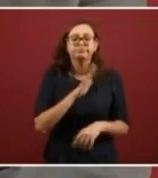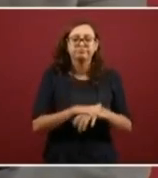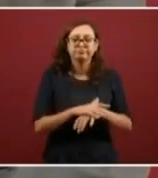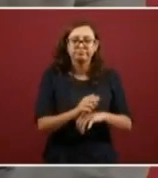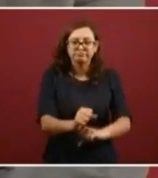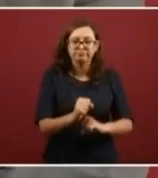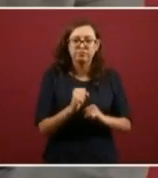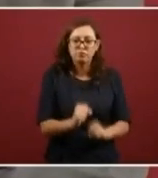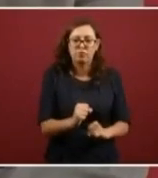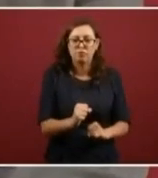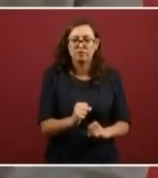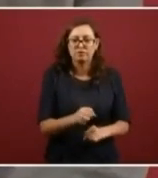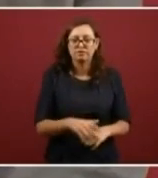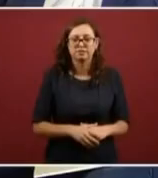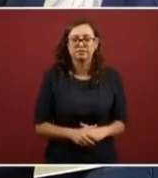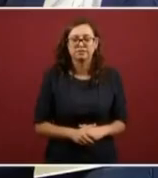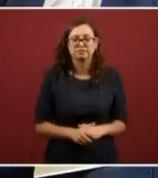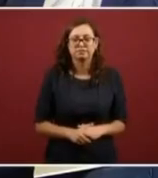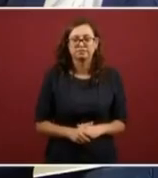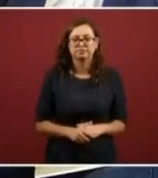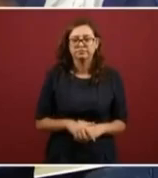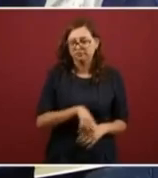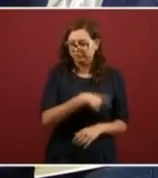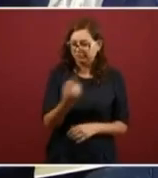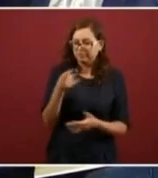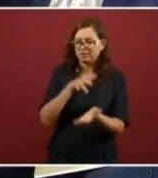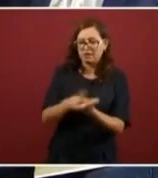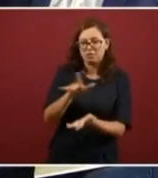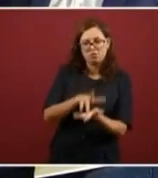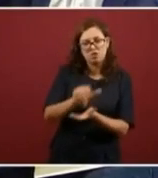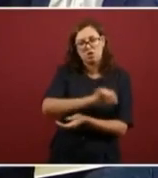Por lo que me estás